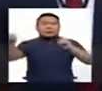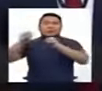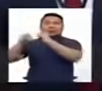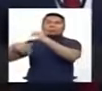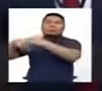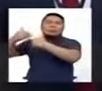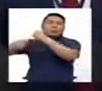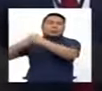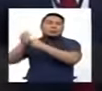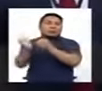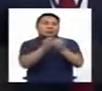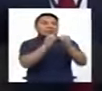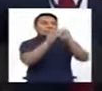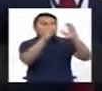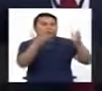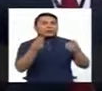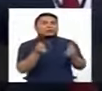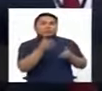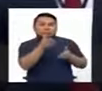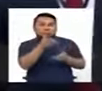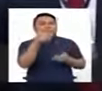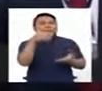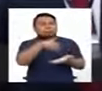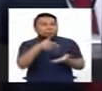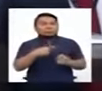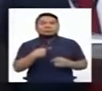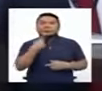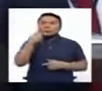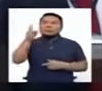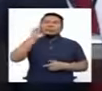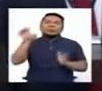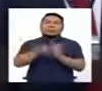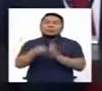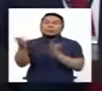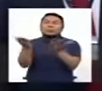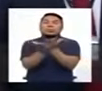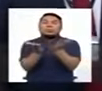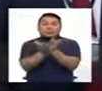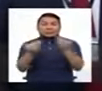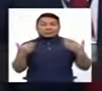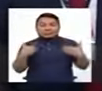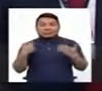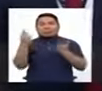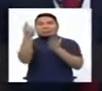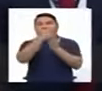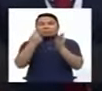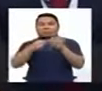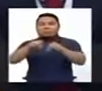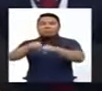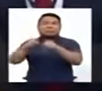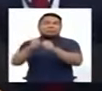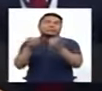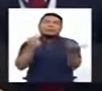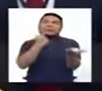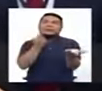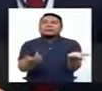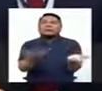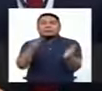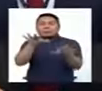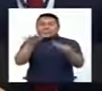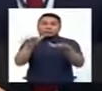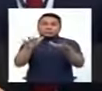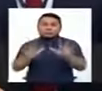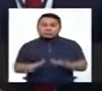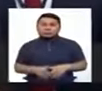preventivo. Les voy a decir, por ejemplo, que en Carabelí, a las escuelas que han tenido daños, digamos,